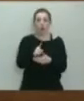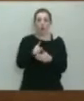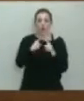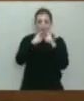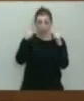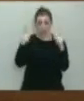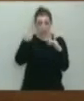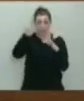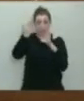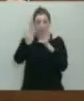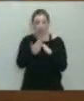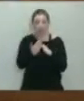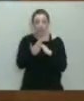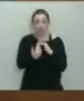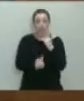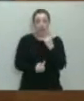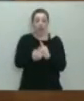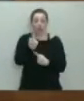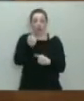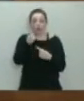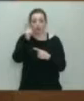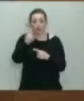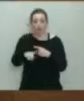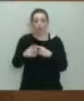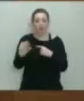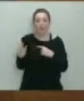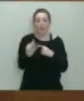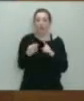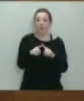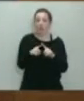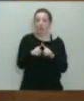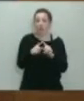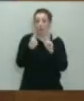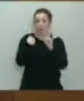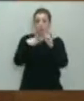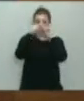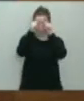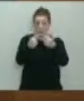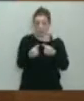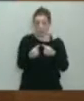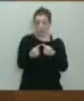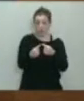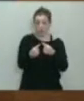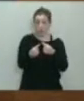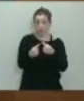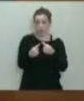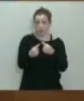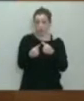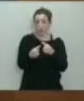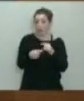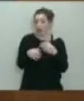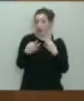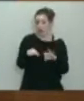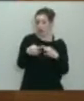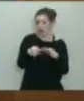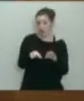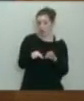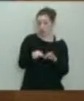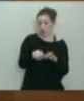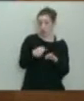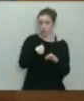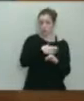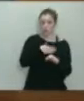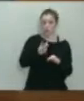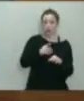ni siquiera, y hubo que atropelladamente proceder a la ejecución presupuestaria a lo largo del mes de diciembre con un presupuesto ordinario. No quiero pensar lo que